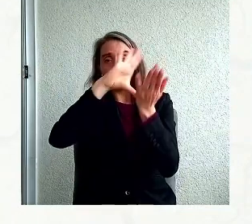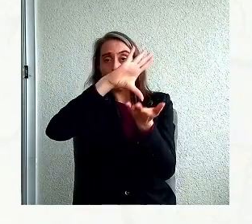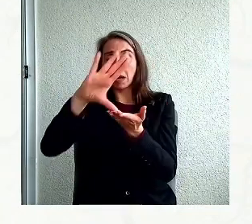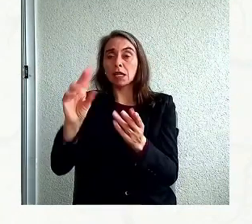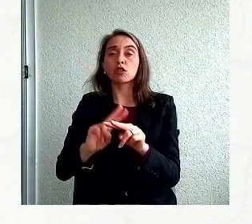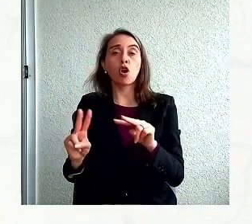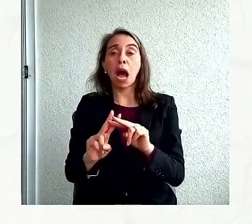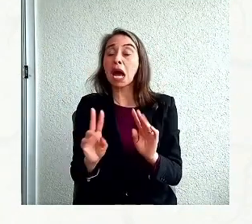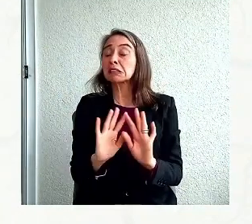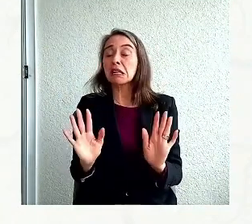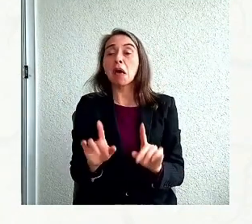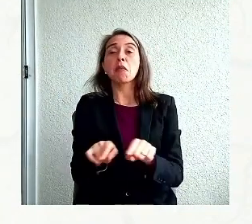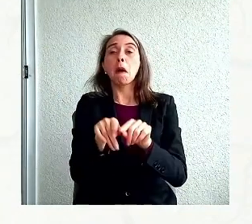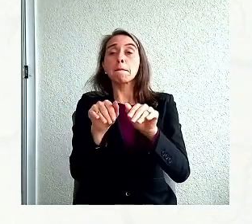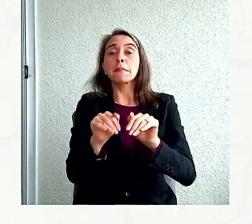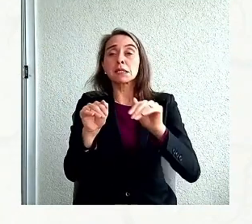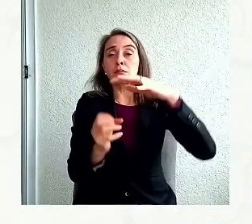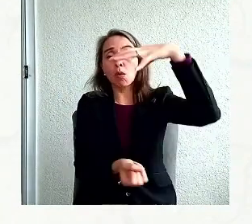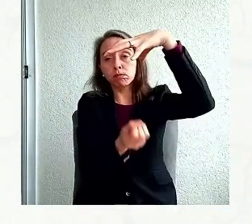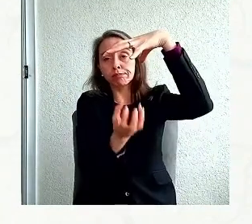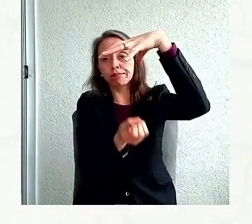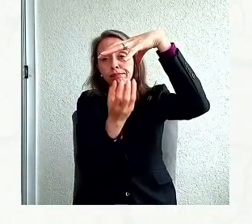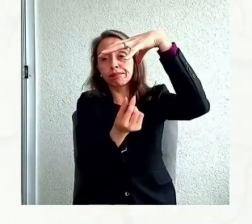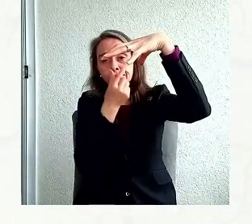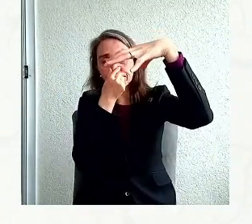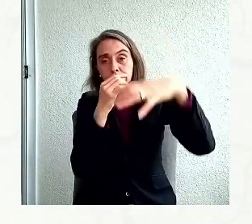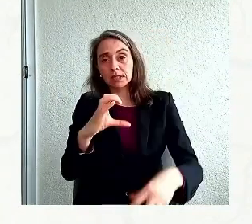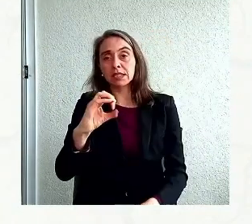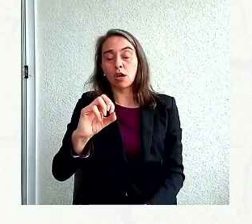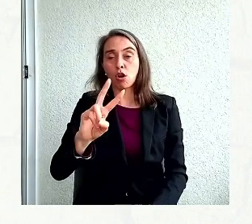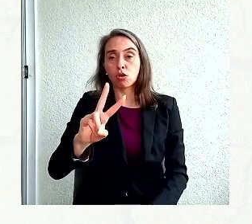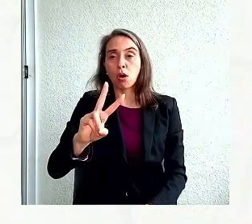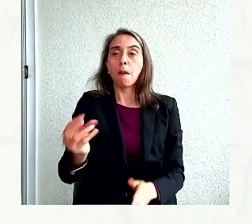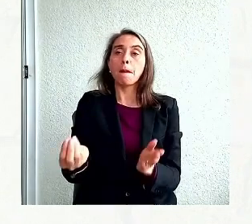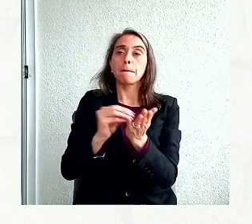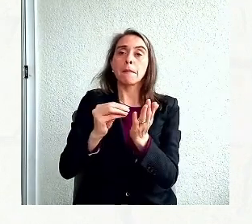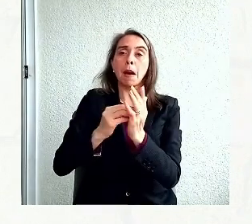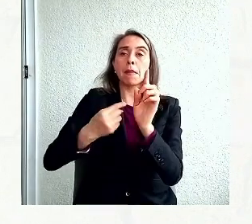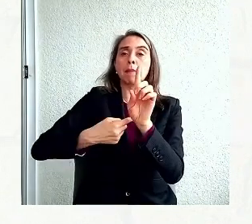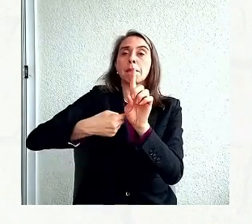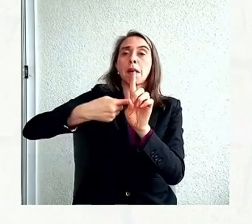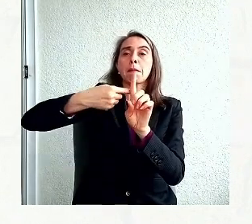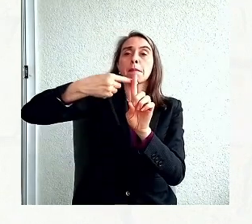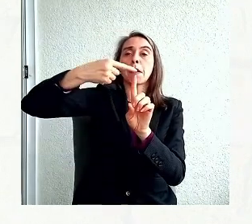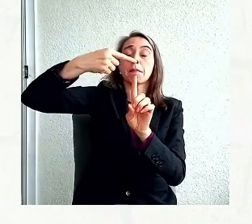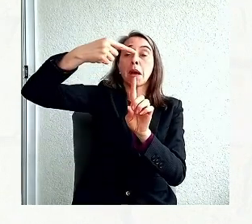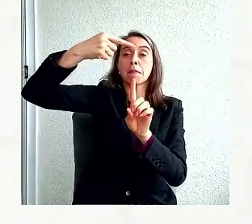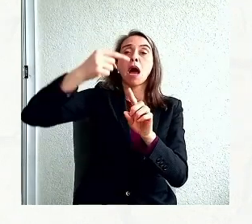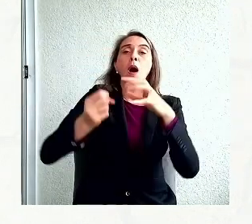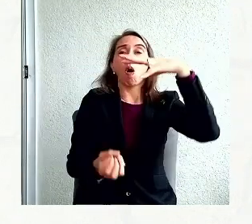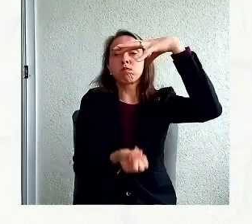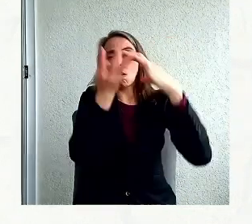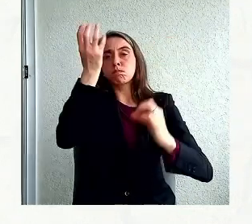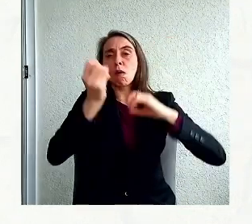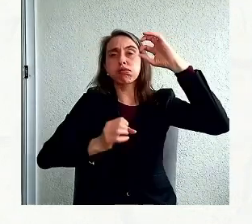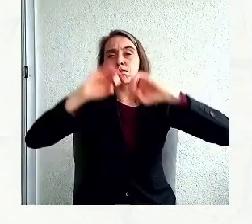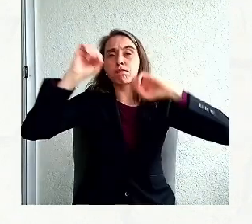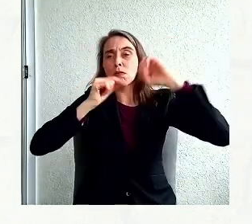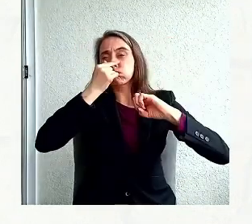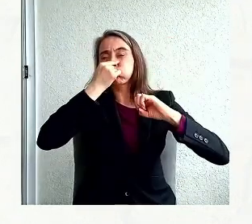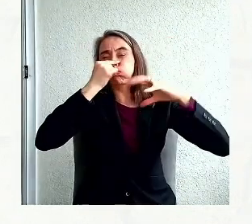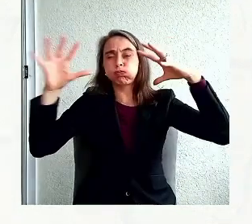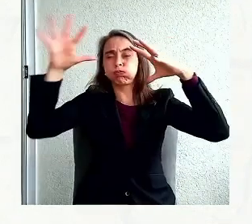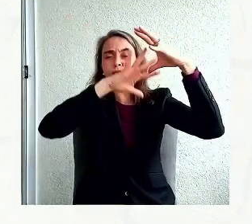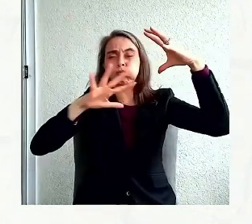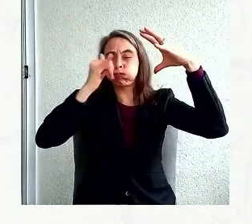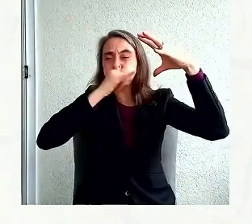que es incrementar sin detención, digamos, y donde gran parte de estas áreas van a sufrir retroceso glaciar